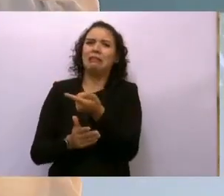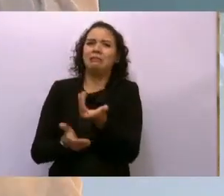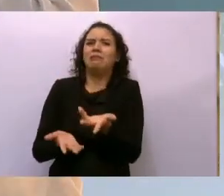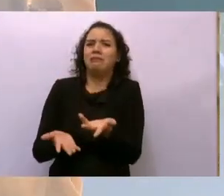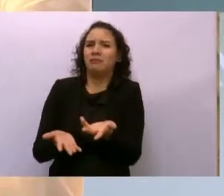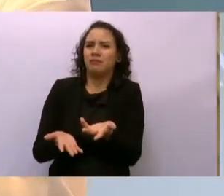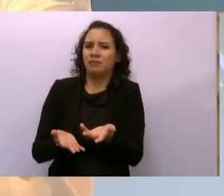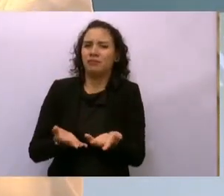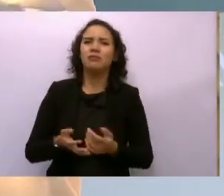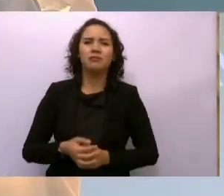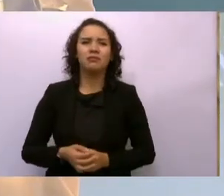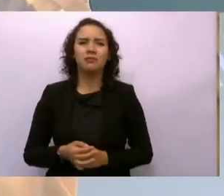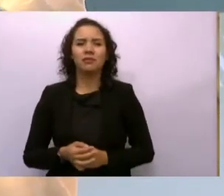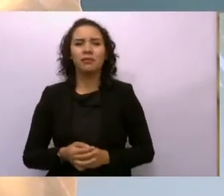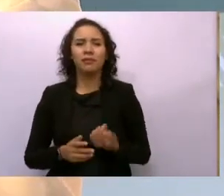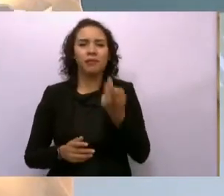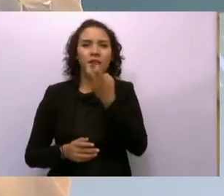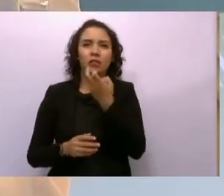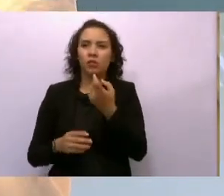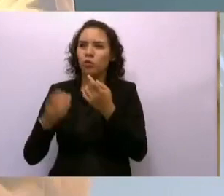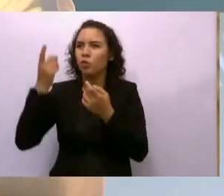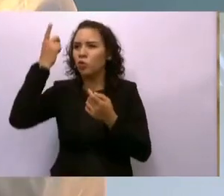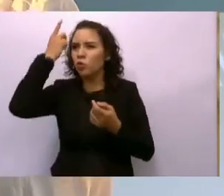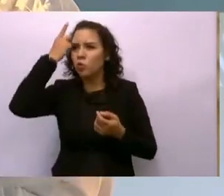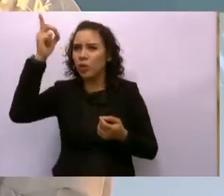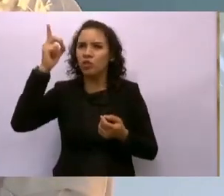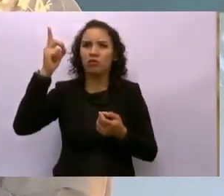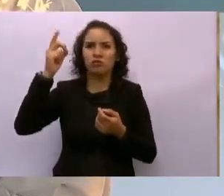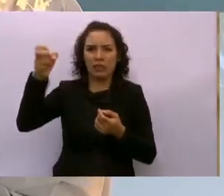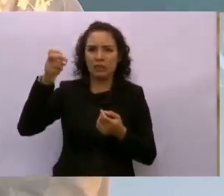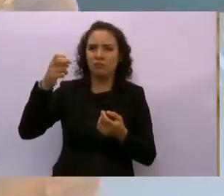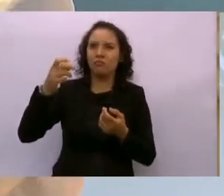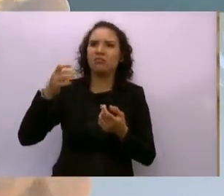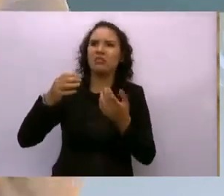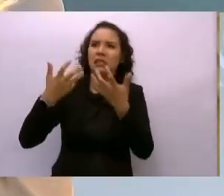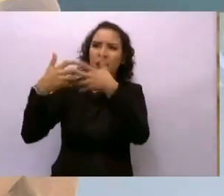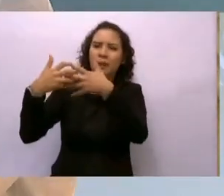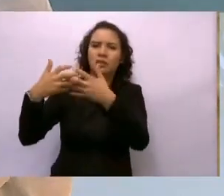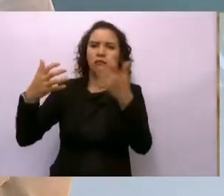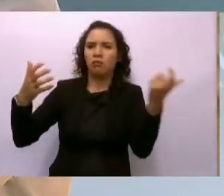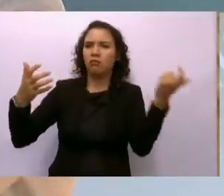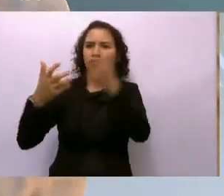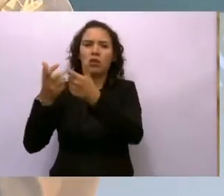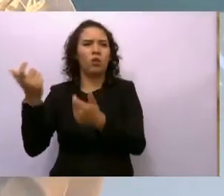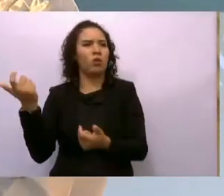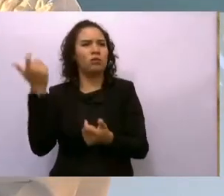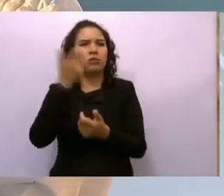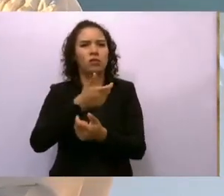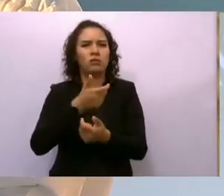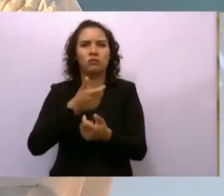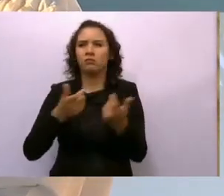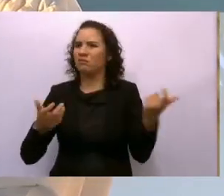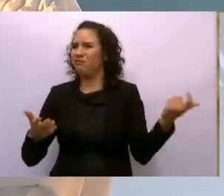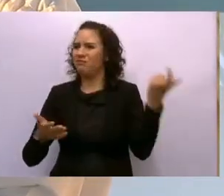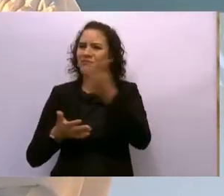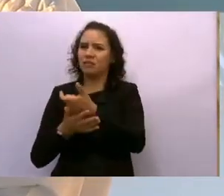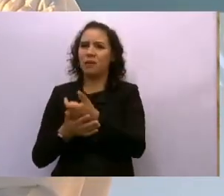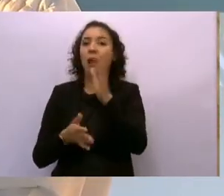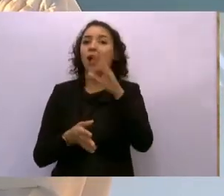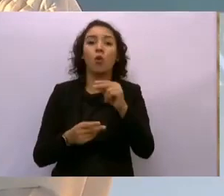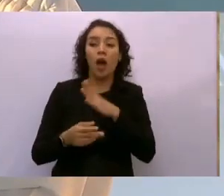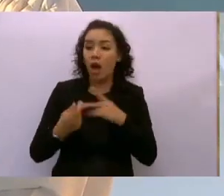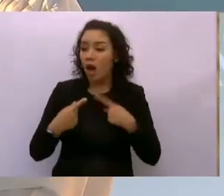a los dueños de estos hospitales, tengan o no tengan pacientes.